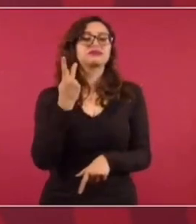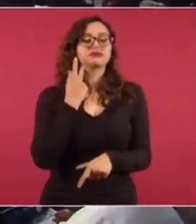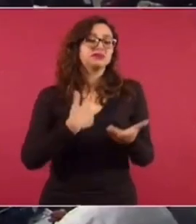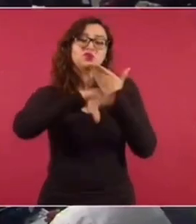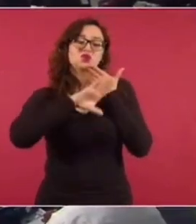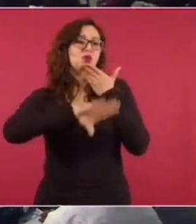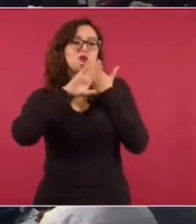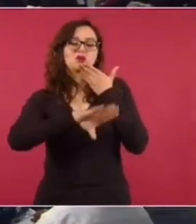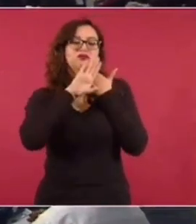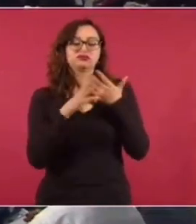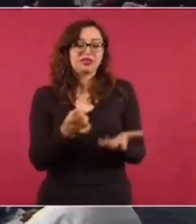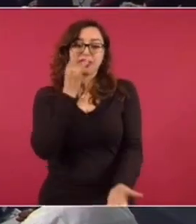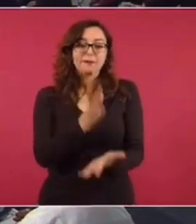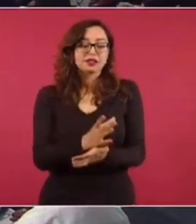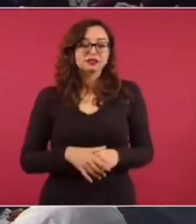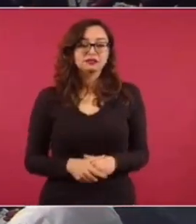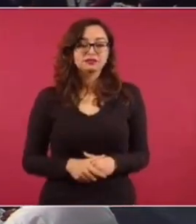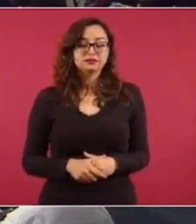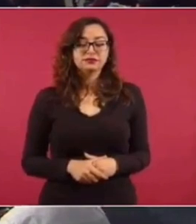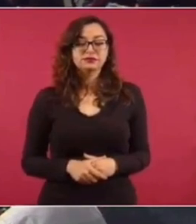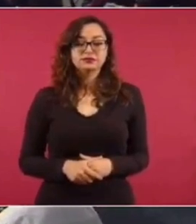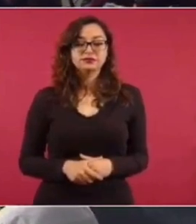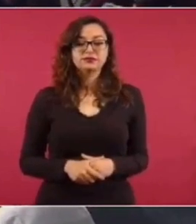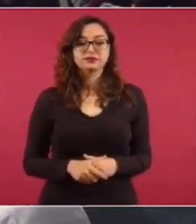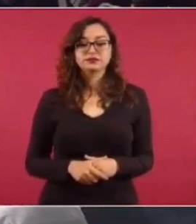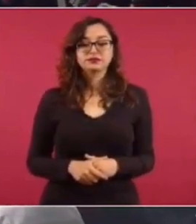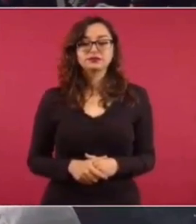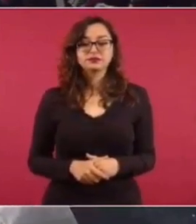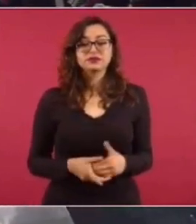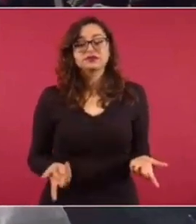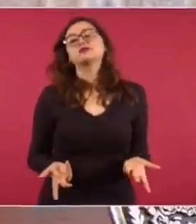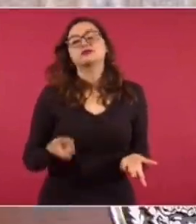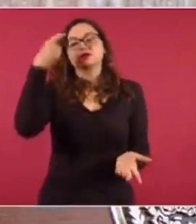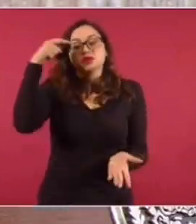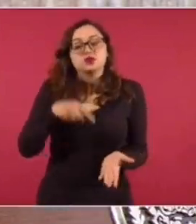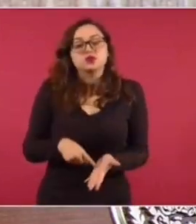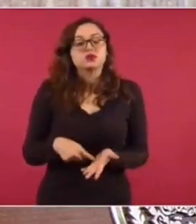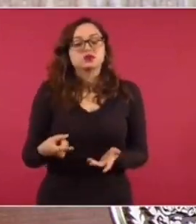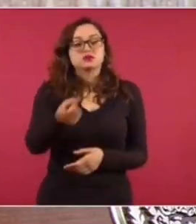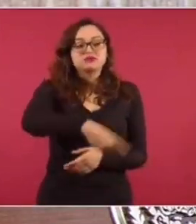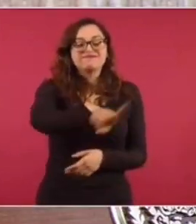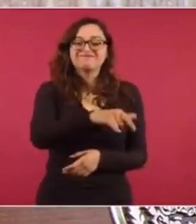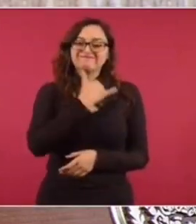de oposición, que yo creo que se equivocaron, lo digo con todo respeto,